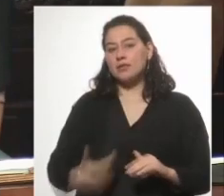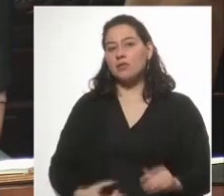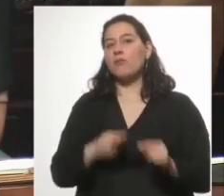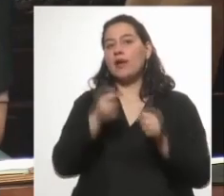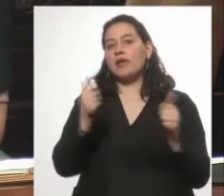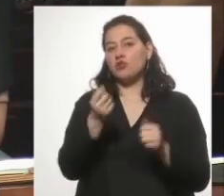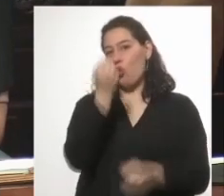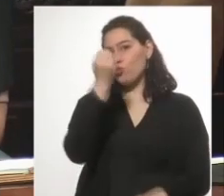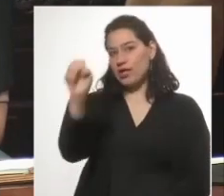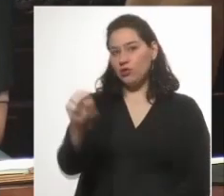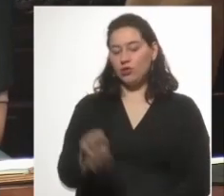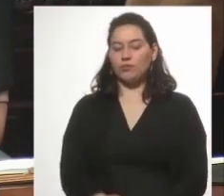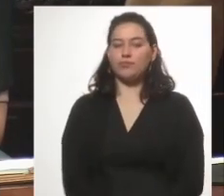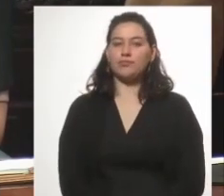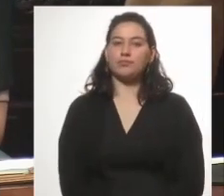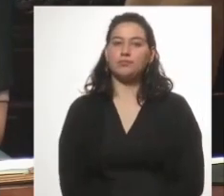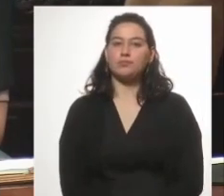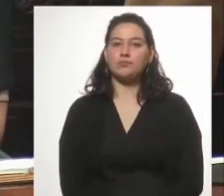delito.